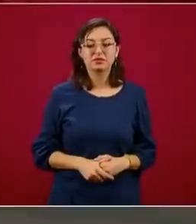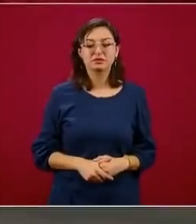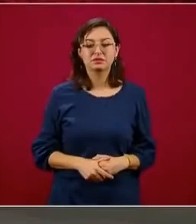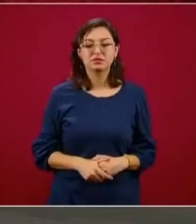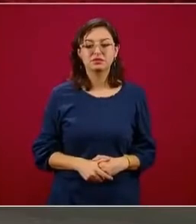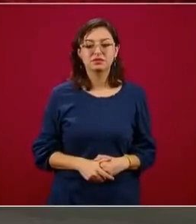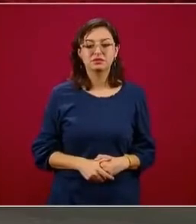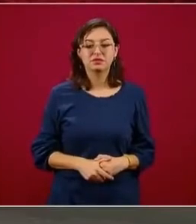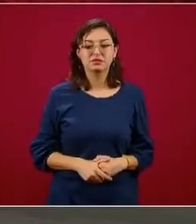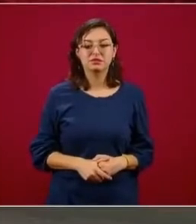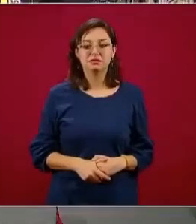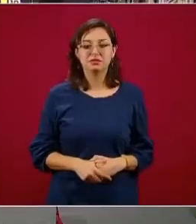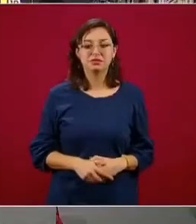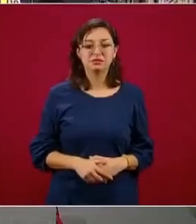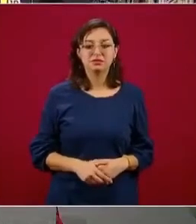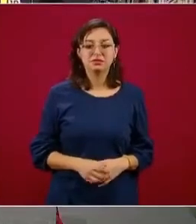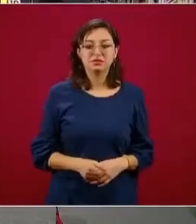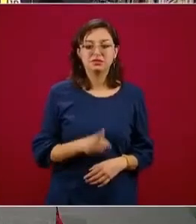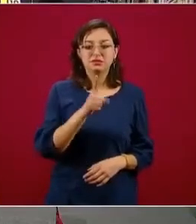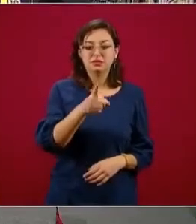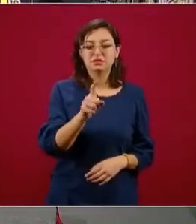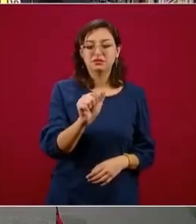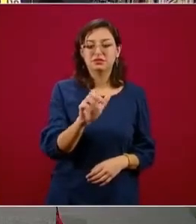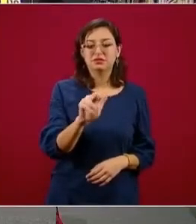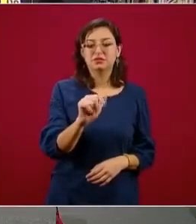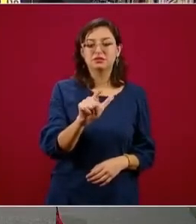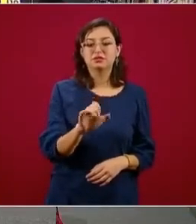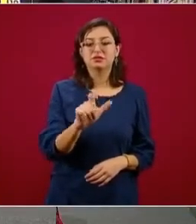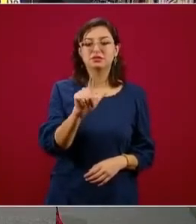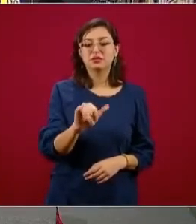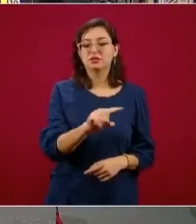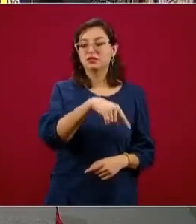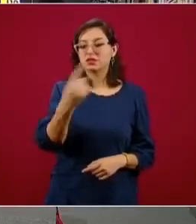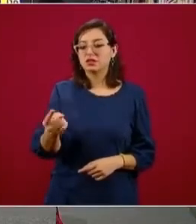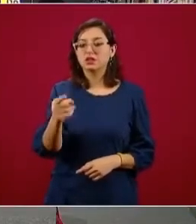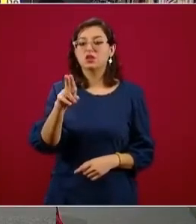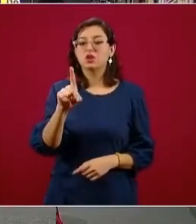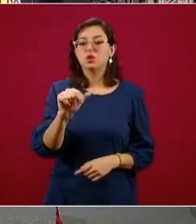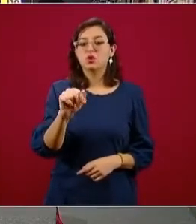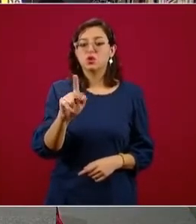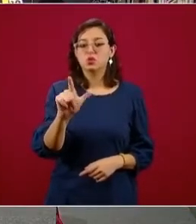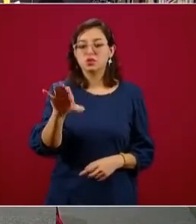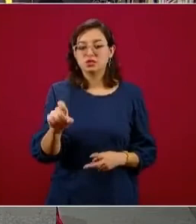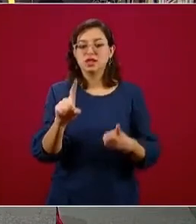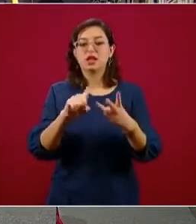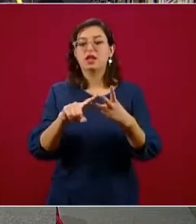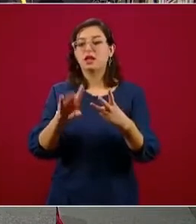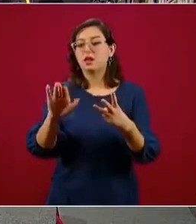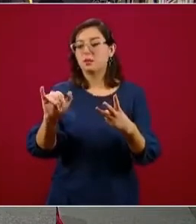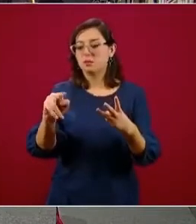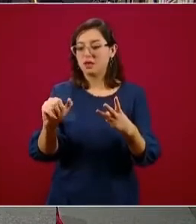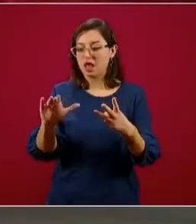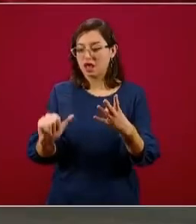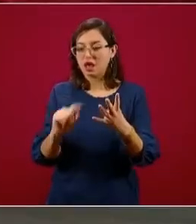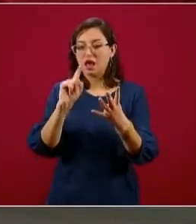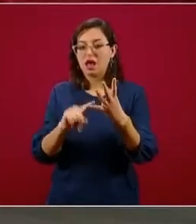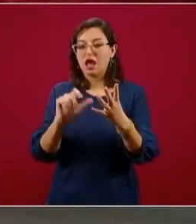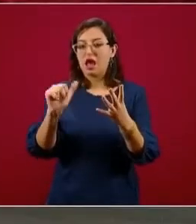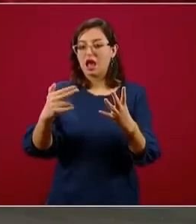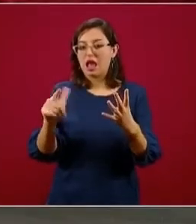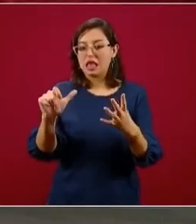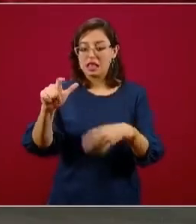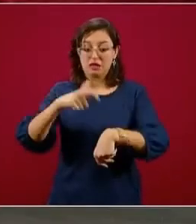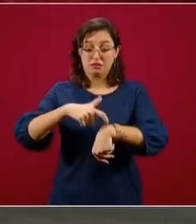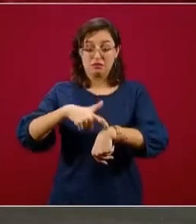Gracias. Araceli, Dulce, Bianca, Angélica. Nos quedan 10